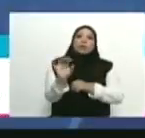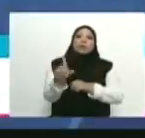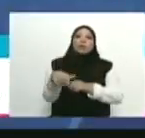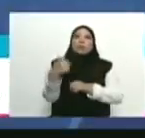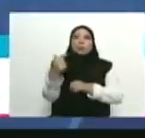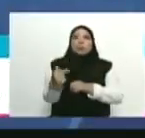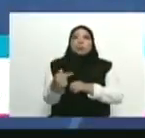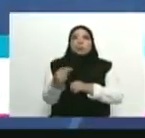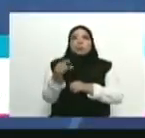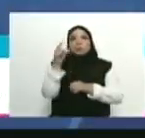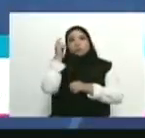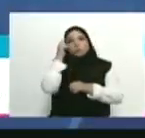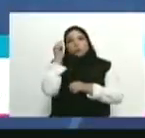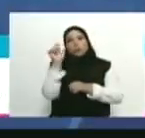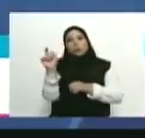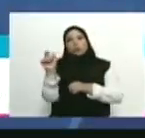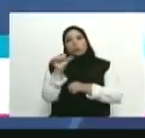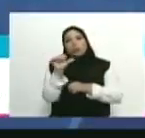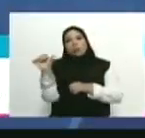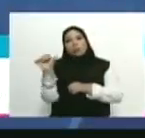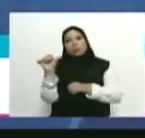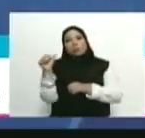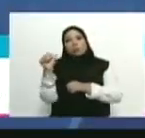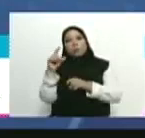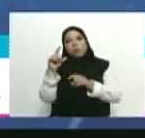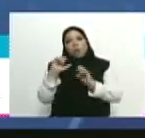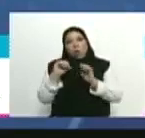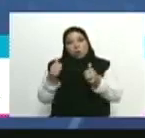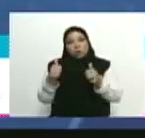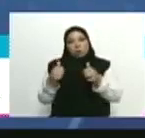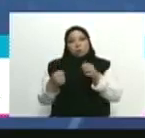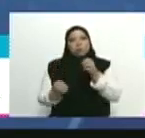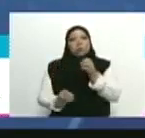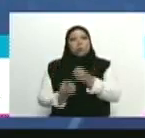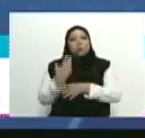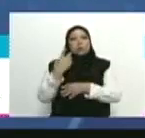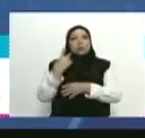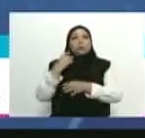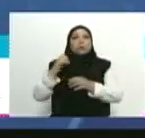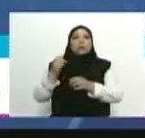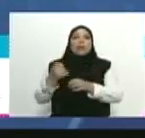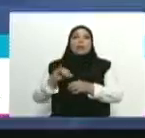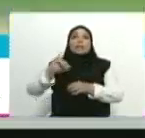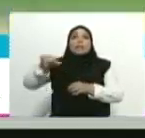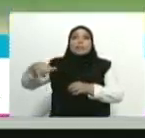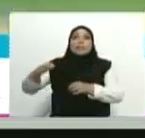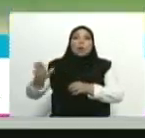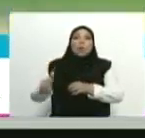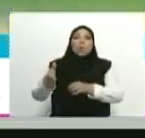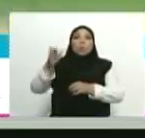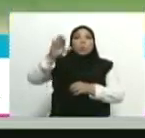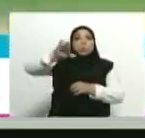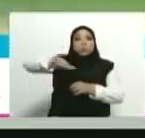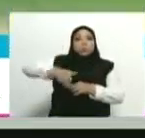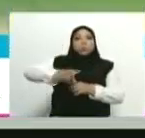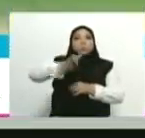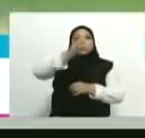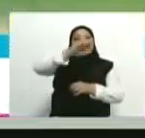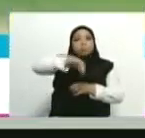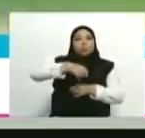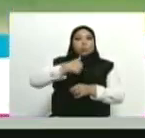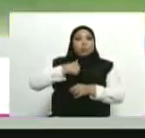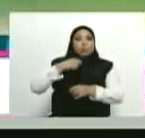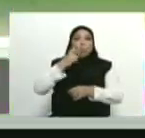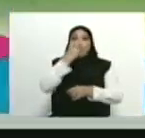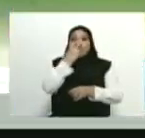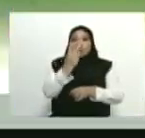próximos días, semanas, para inaugurarla oficialmente. ¿Dónde está la planta? San Juan de los Morros. Iremos a San Juan de los Morros muy pronto, entonces,